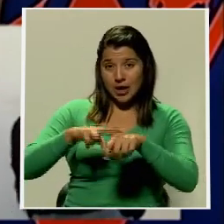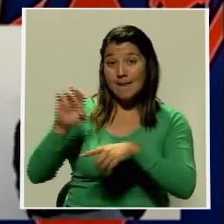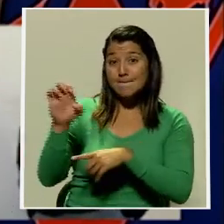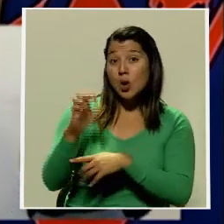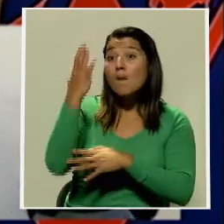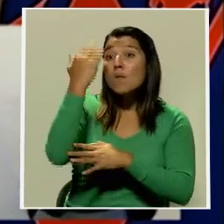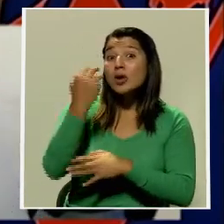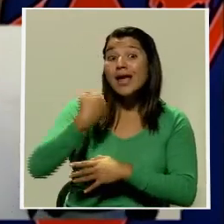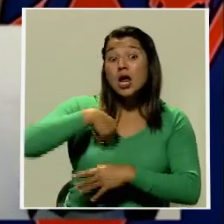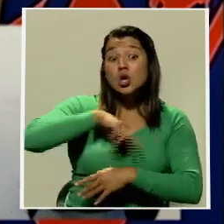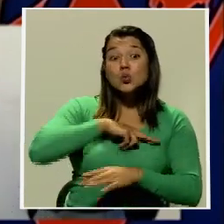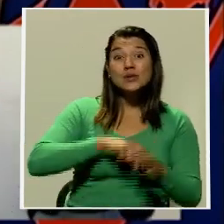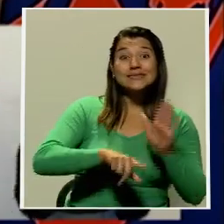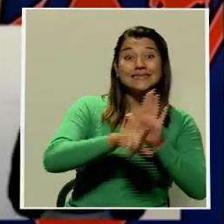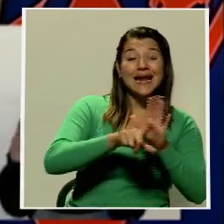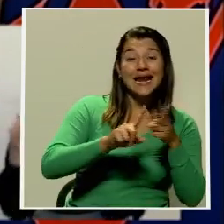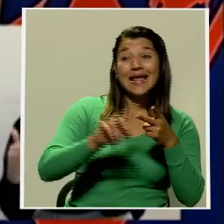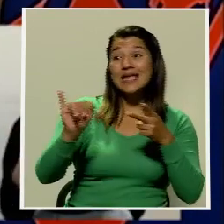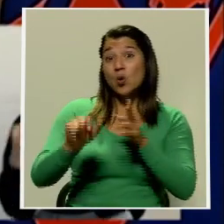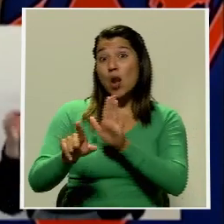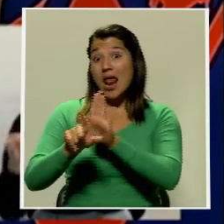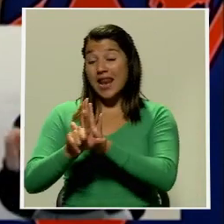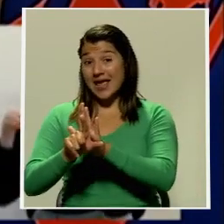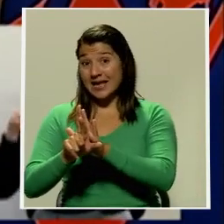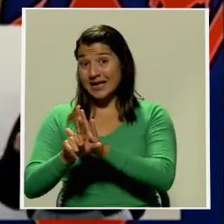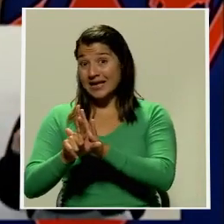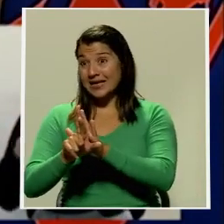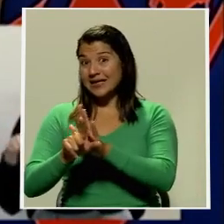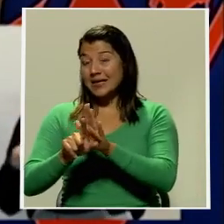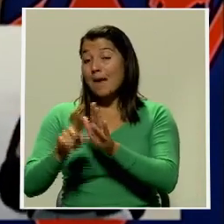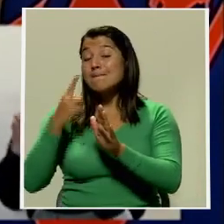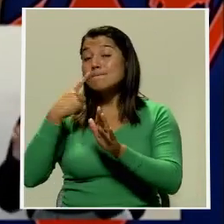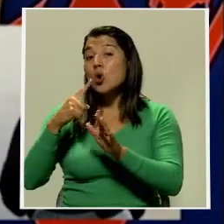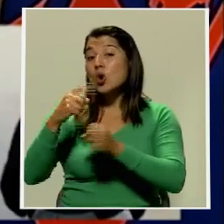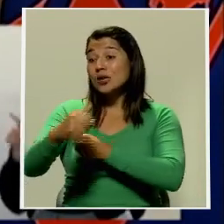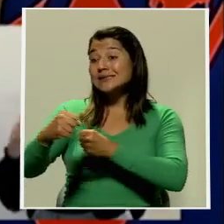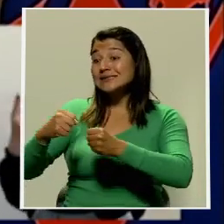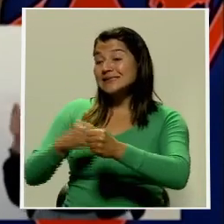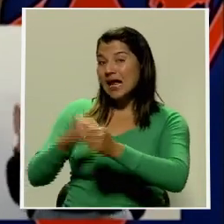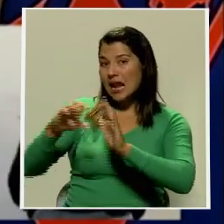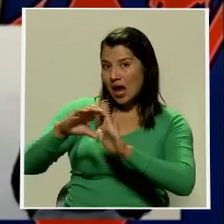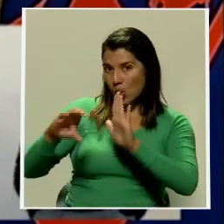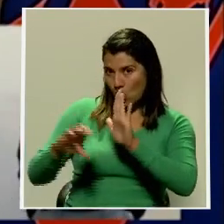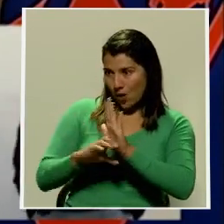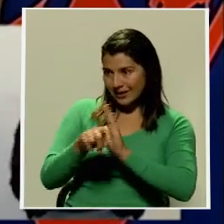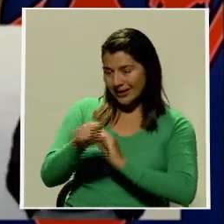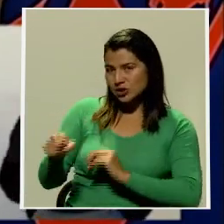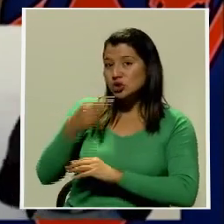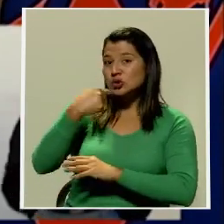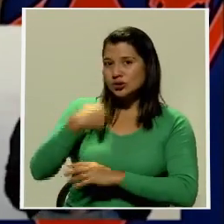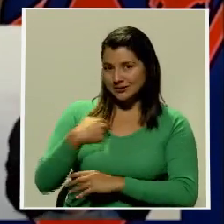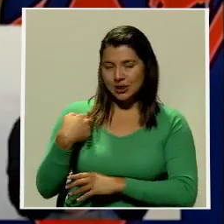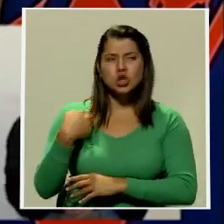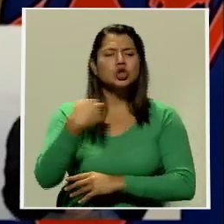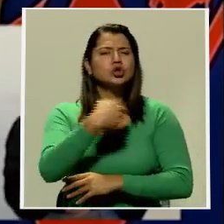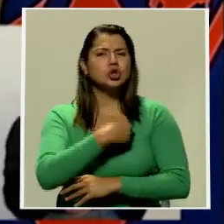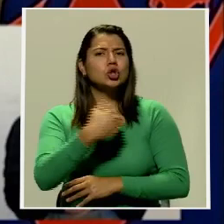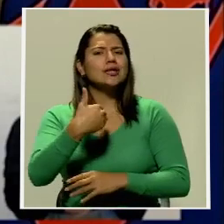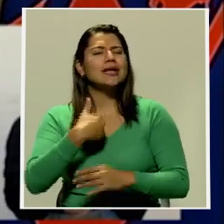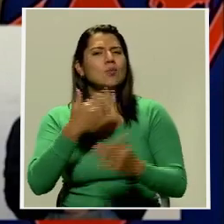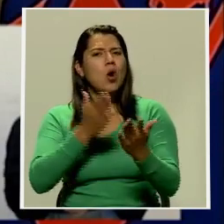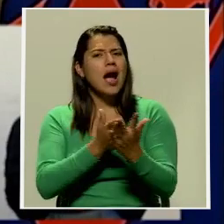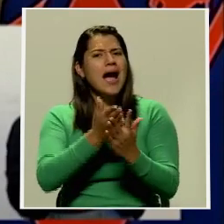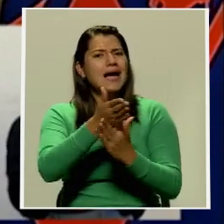nuestra como la jurisprudencia de la Sala Constitucional nos ha venido indicando que si bien tenemos acceso a una gran cantidad